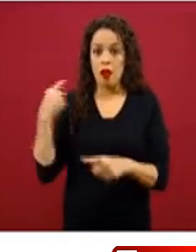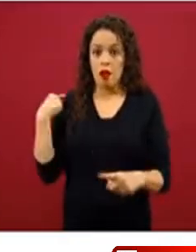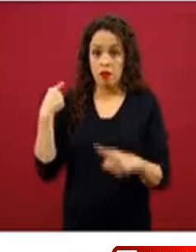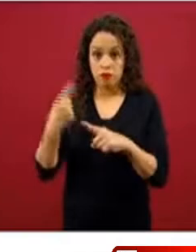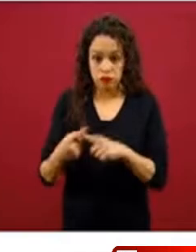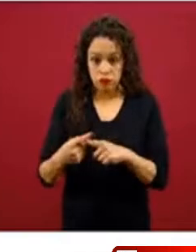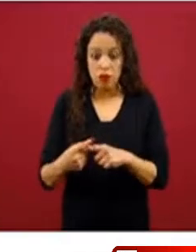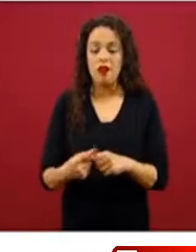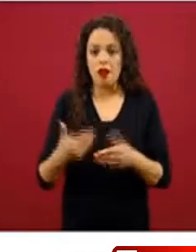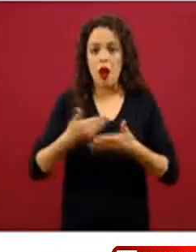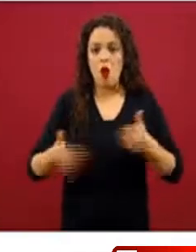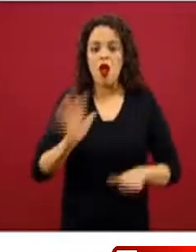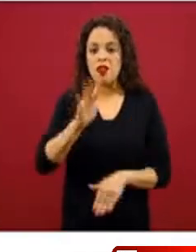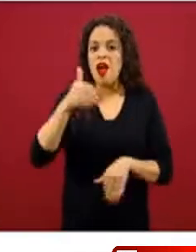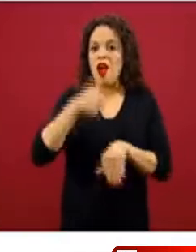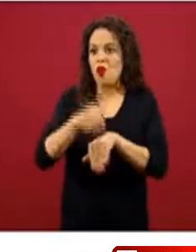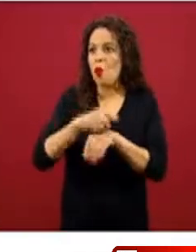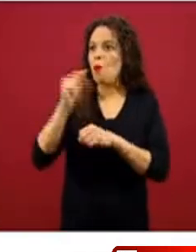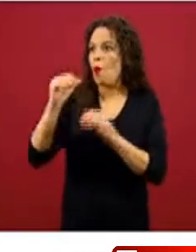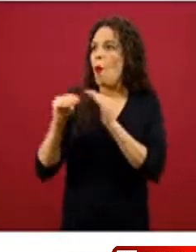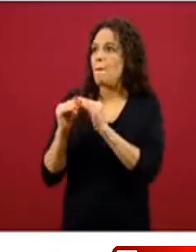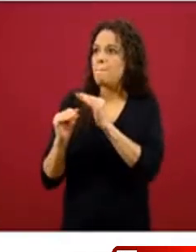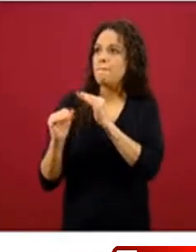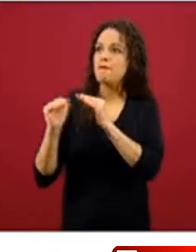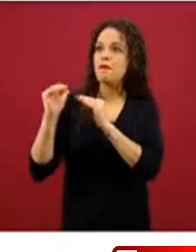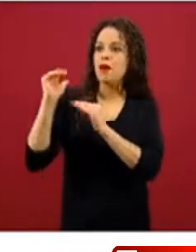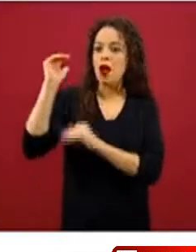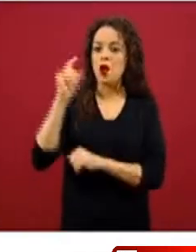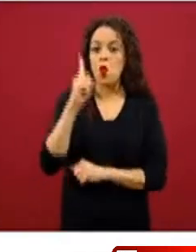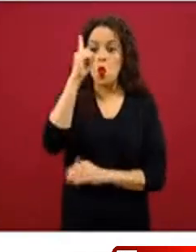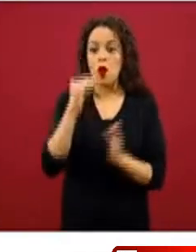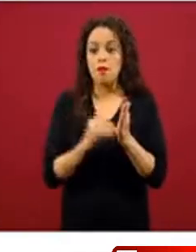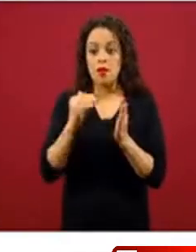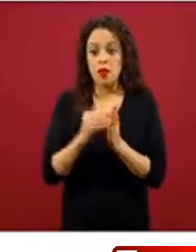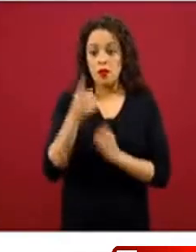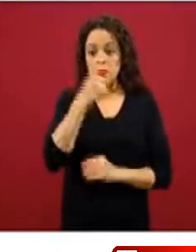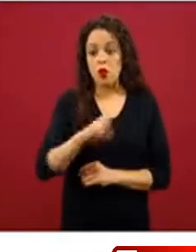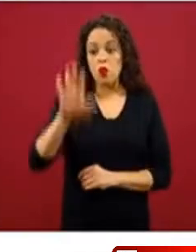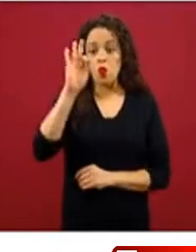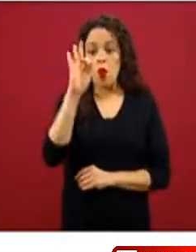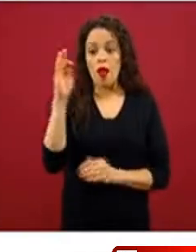número se incrementó un poco cuando vemos o hablamos del número,